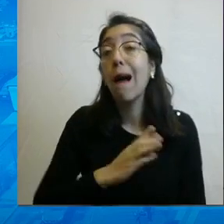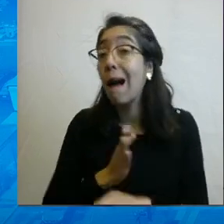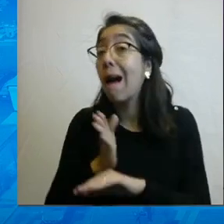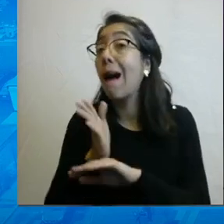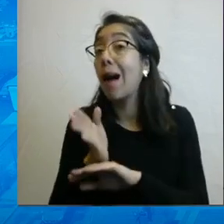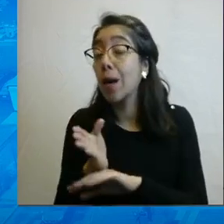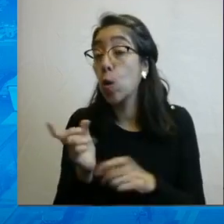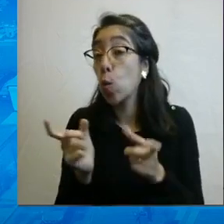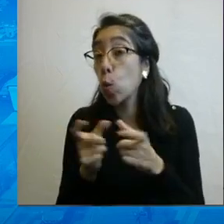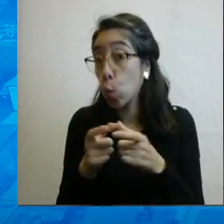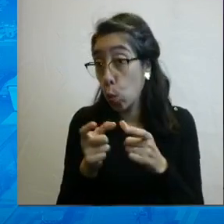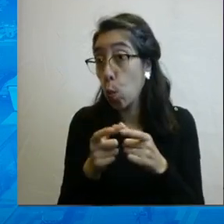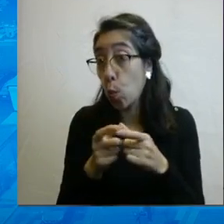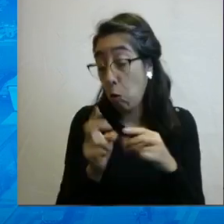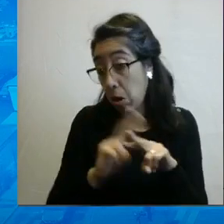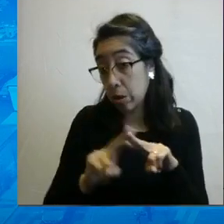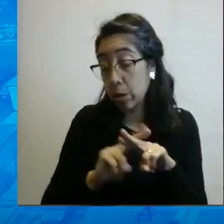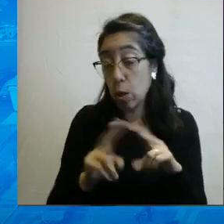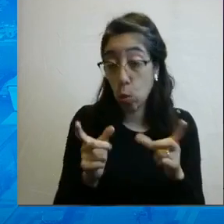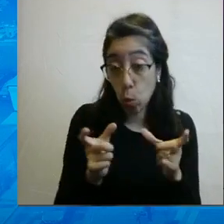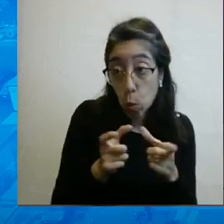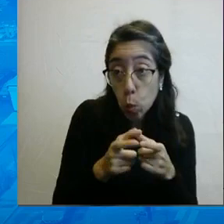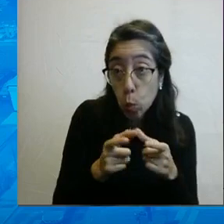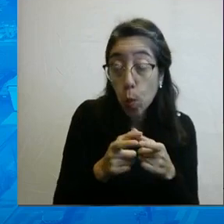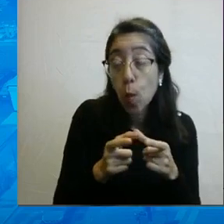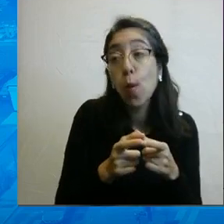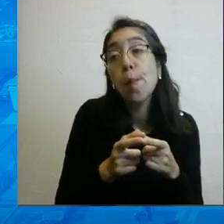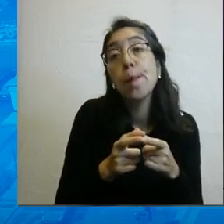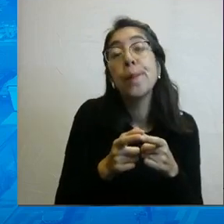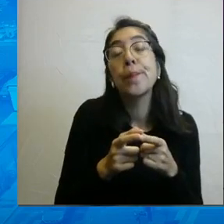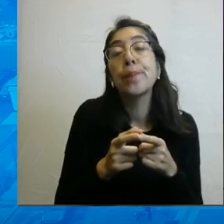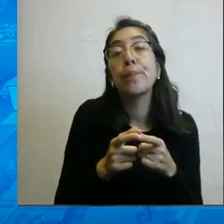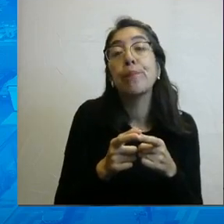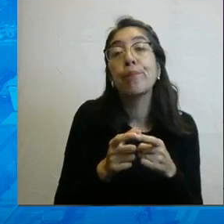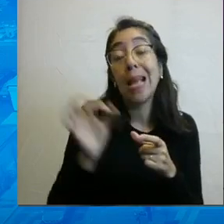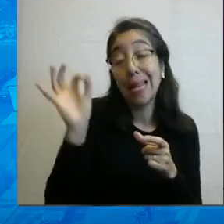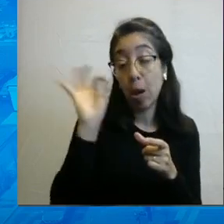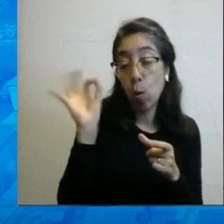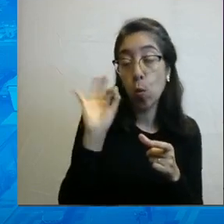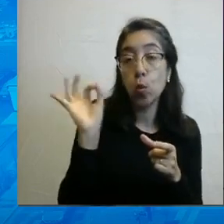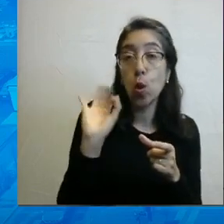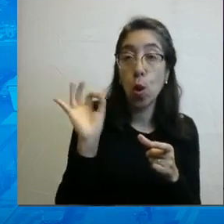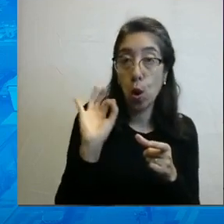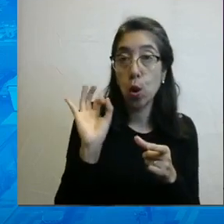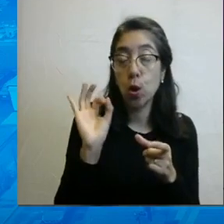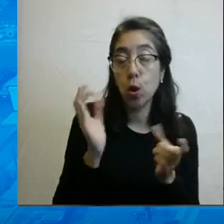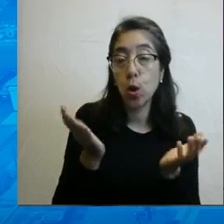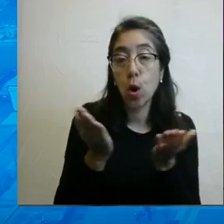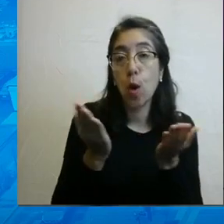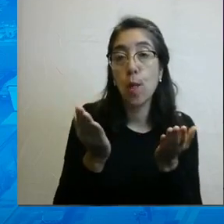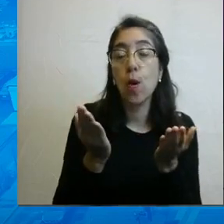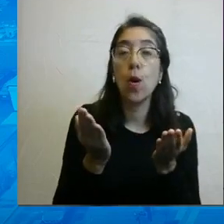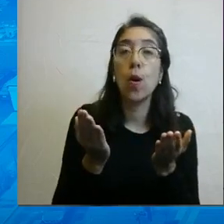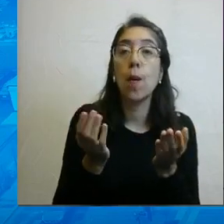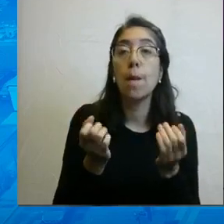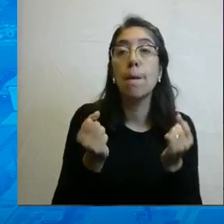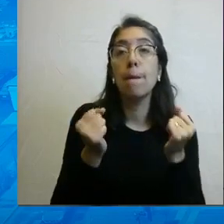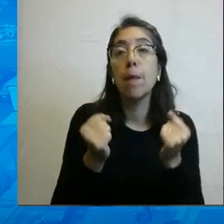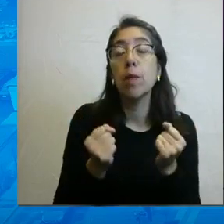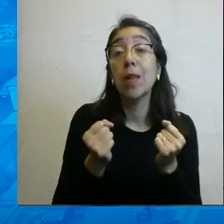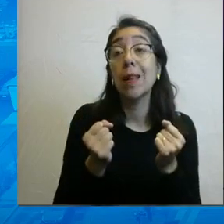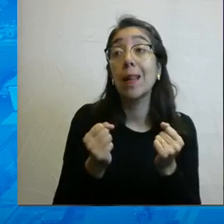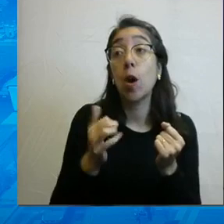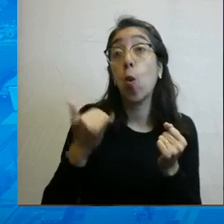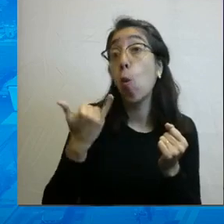ser una comisión de consejo, ahí nos tendremos que poner de acuerdo, digamos, las personas que componemos este espacio. La idea es que pueda ser, ojalá este